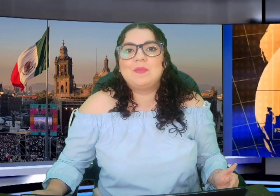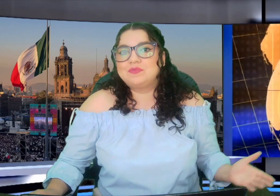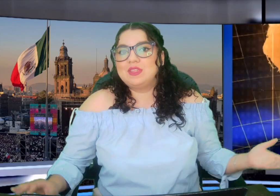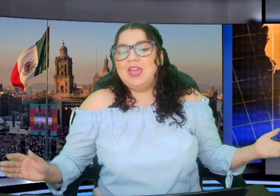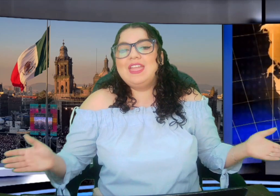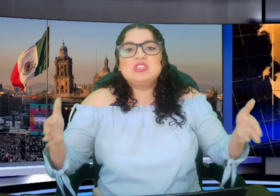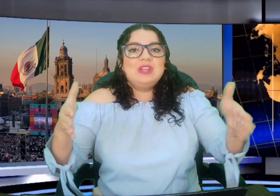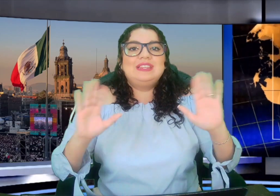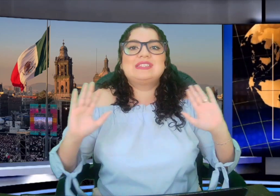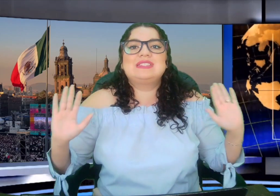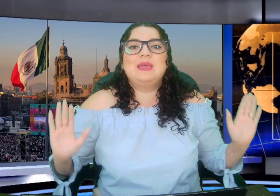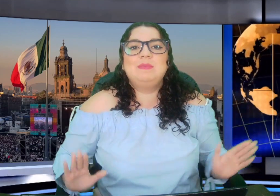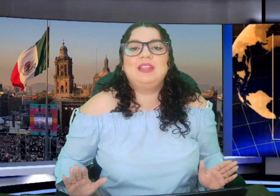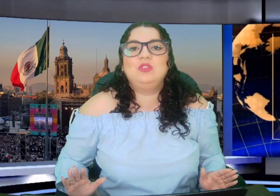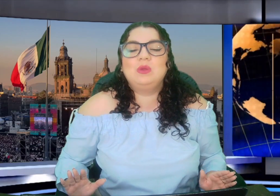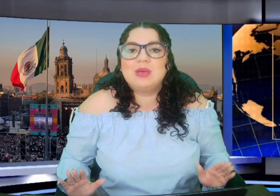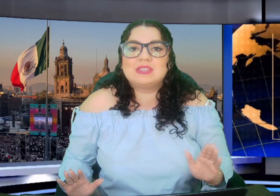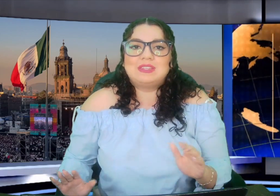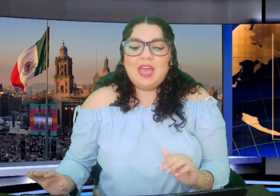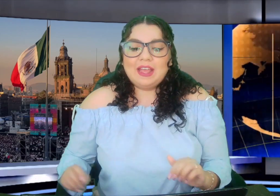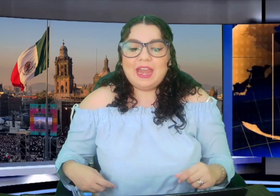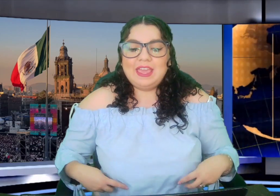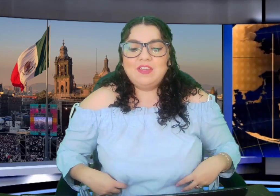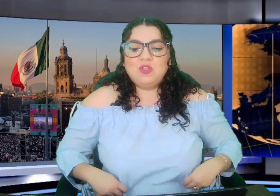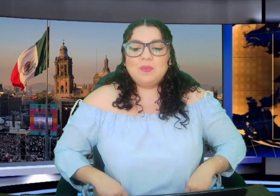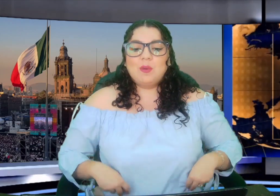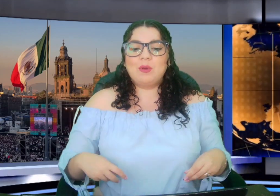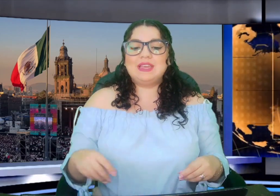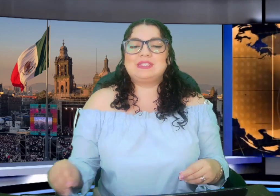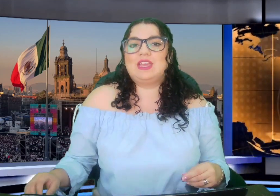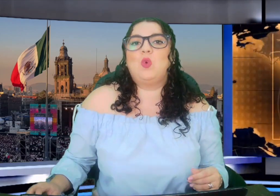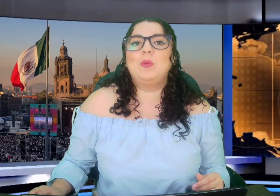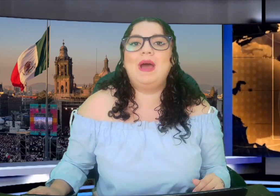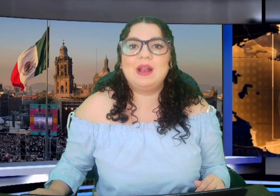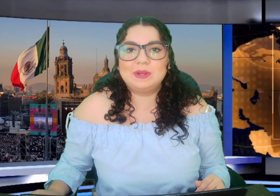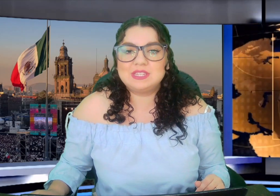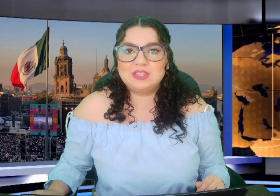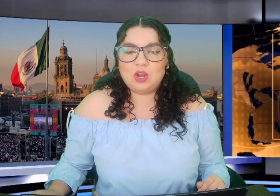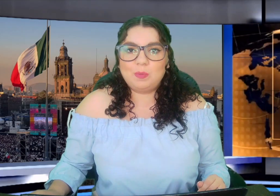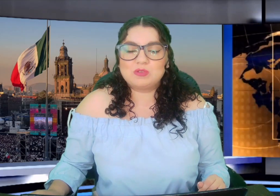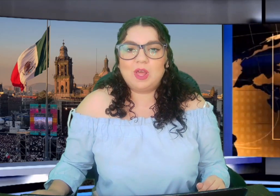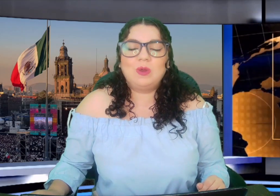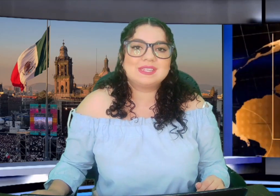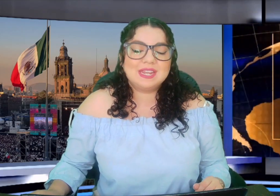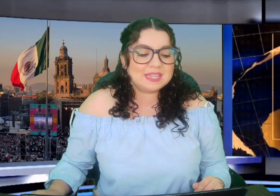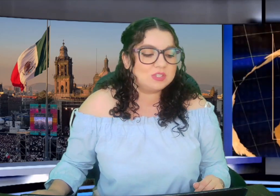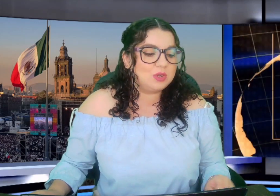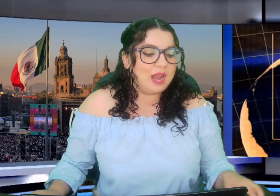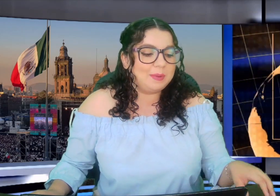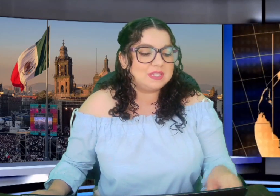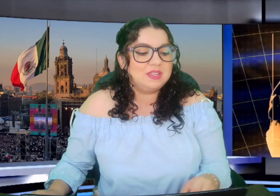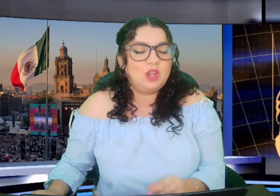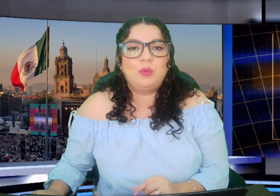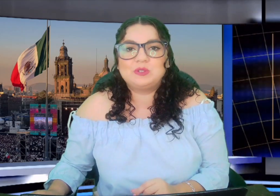lana? Ella solita se está empinando y nomás está queriendo pues culpar al presidente López Obrador y hacer que